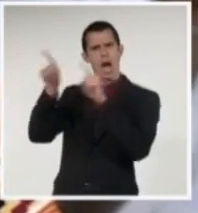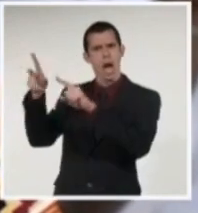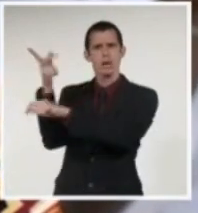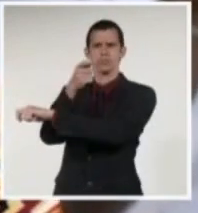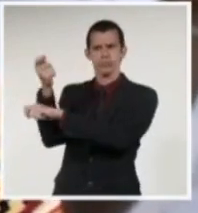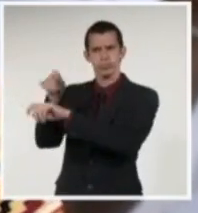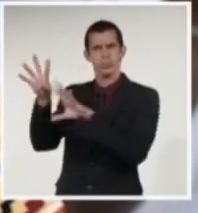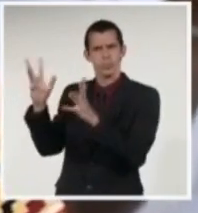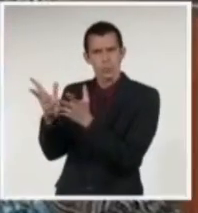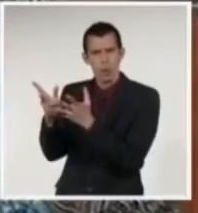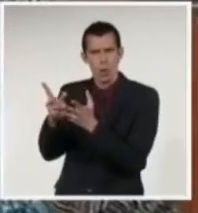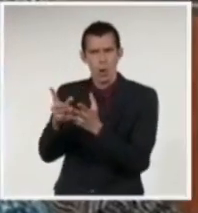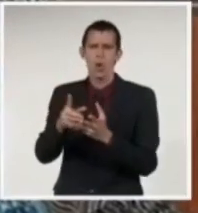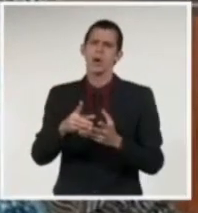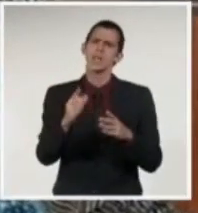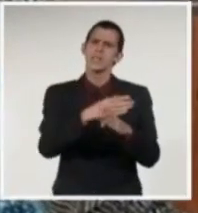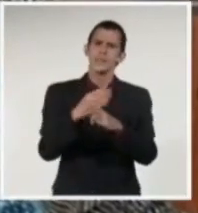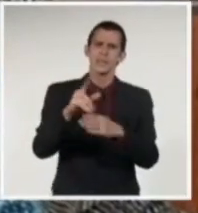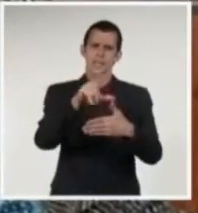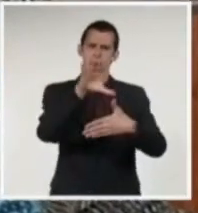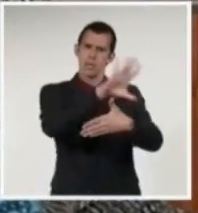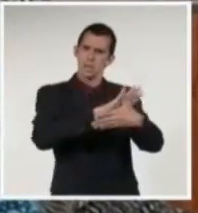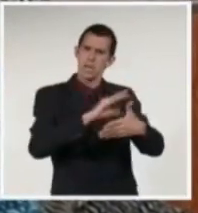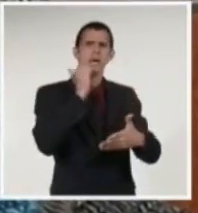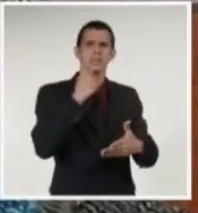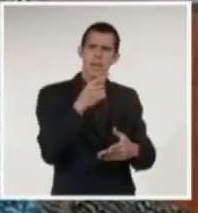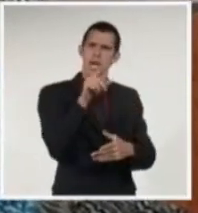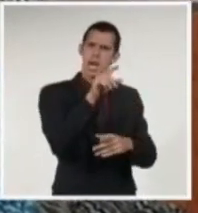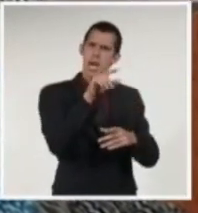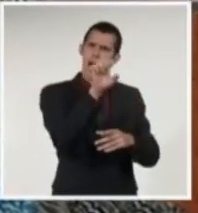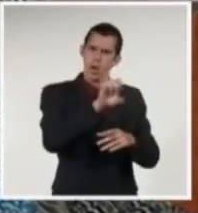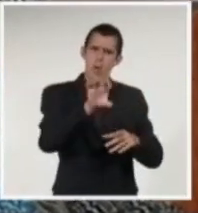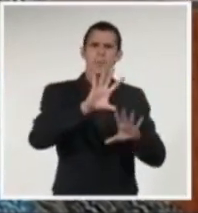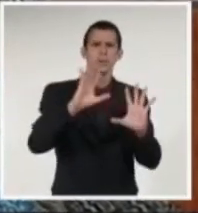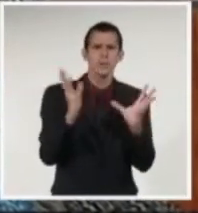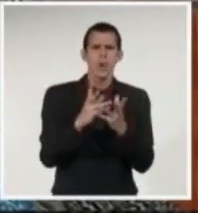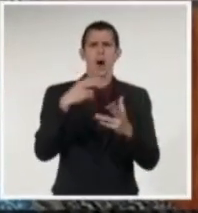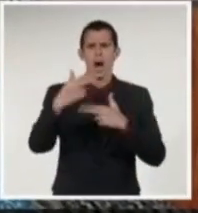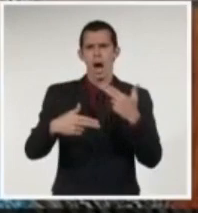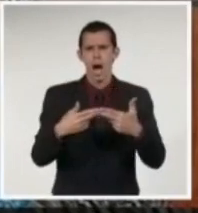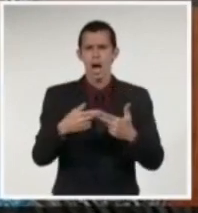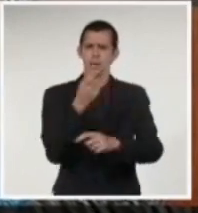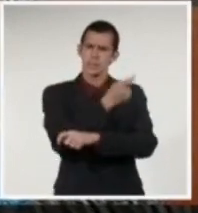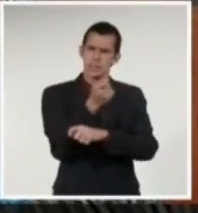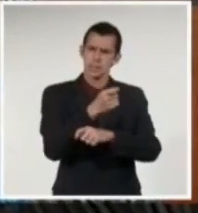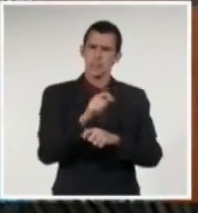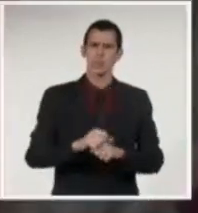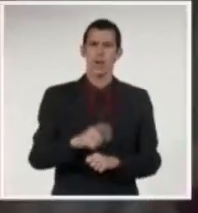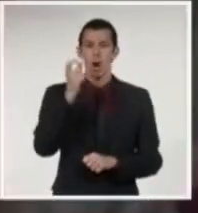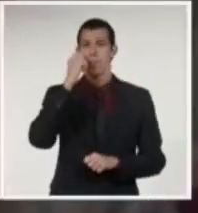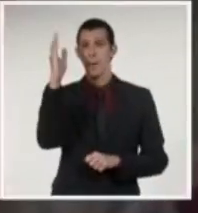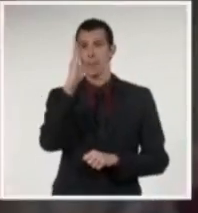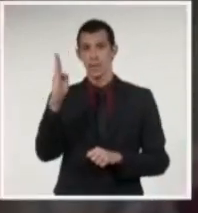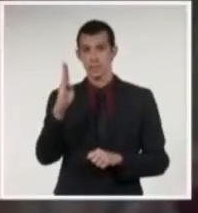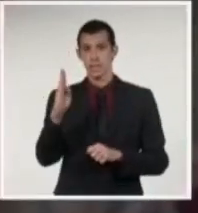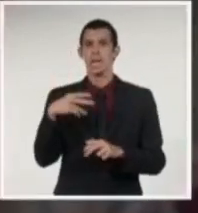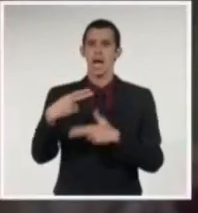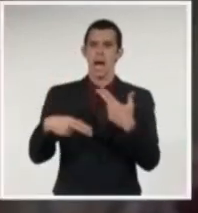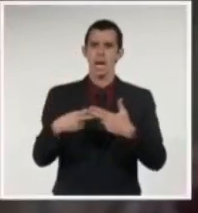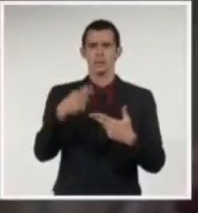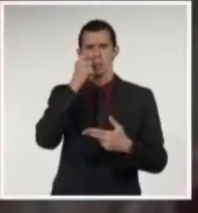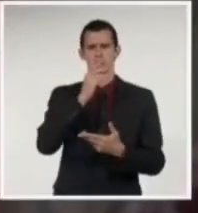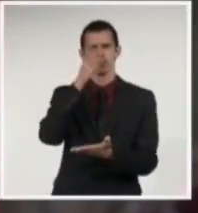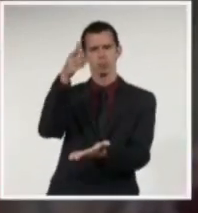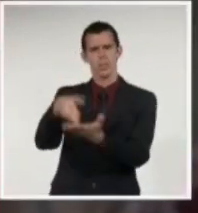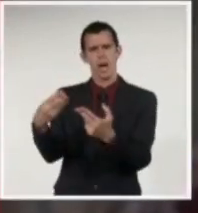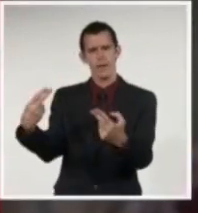de Estado para impartir conferencias en 5 universidades de Brasil durante la cumbre iberoamericana celebrada en El Salvador de Bahía. Entre